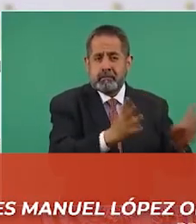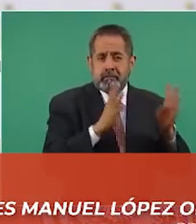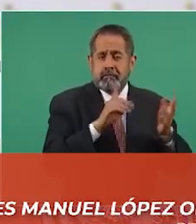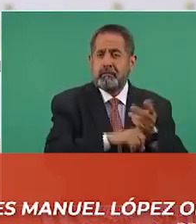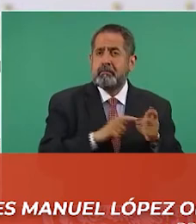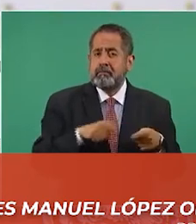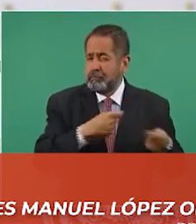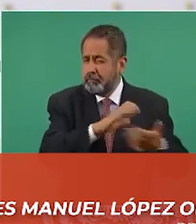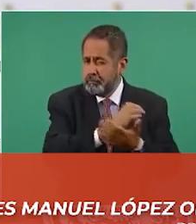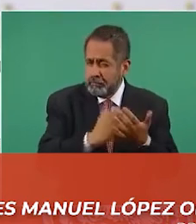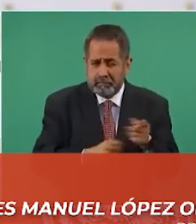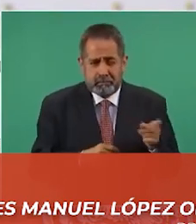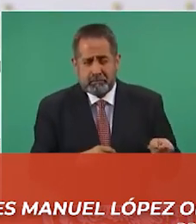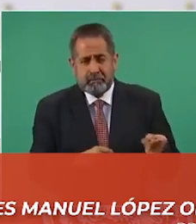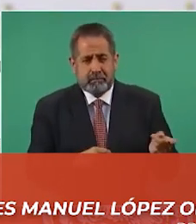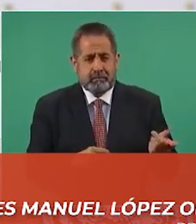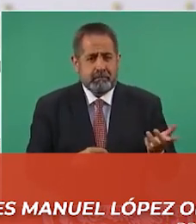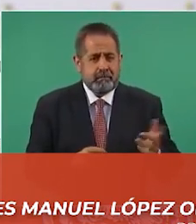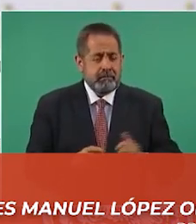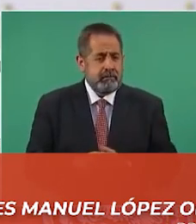de